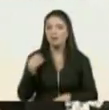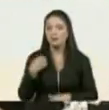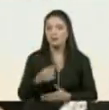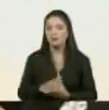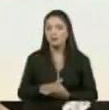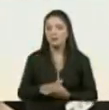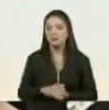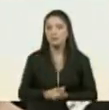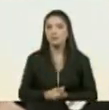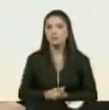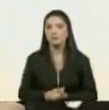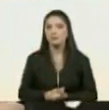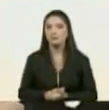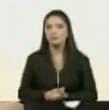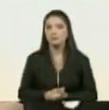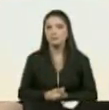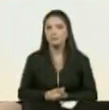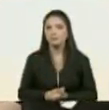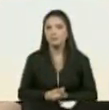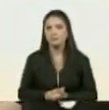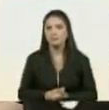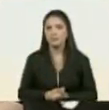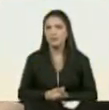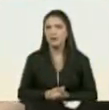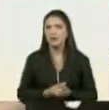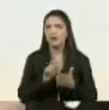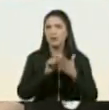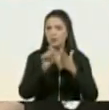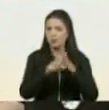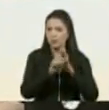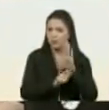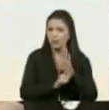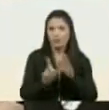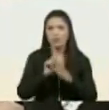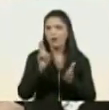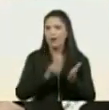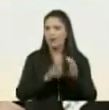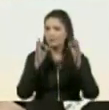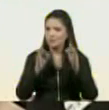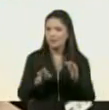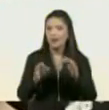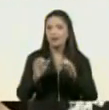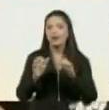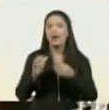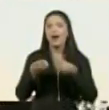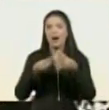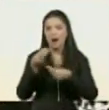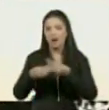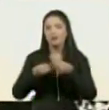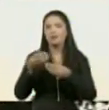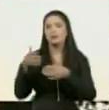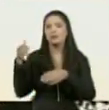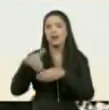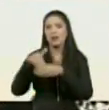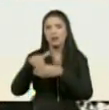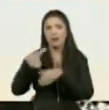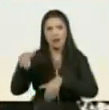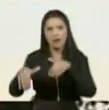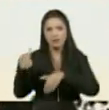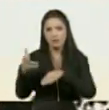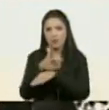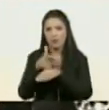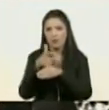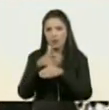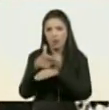instale la Asamblea Nacional Constituyente no es garantía de que se realicen los comicios regionales. ¿Qué les dice usted a quienes en estos